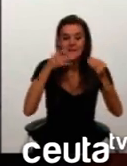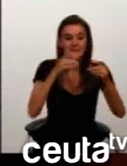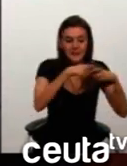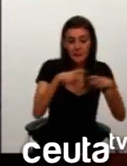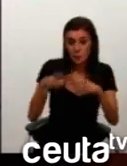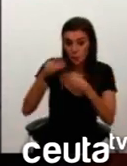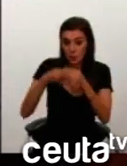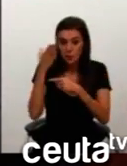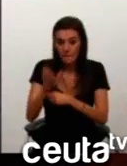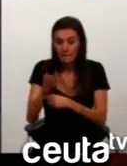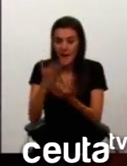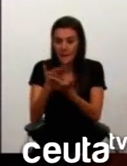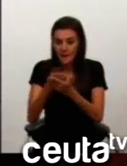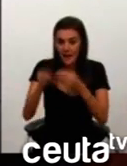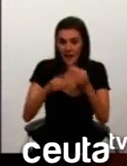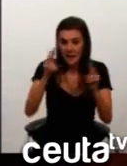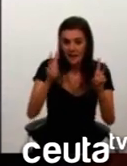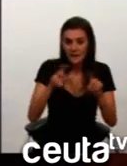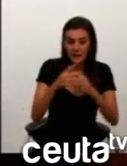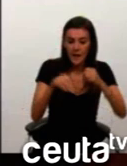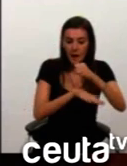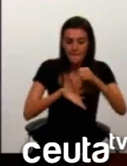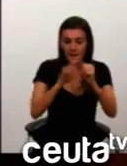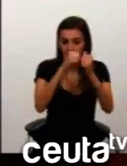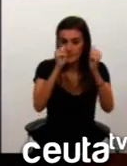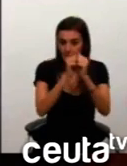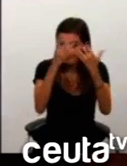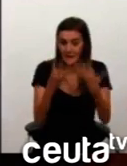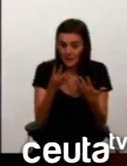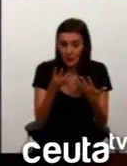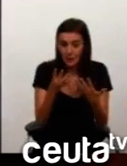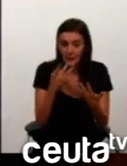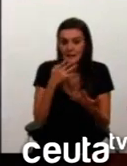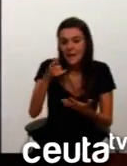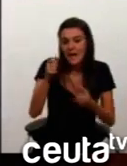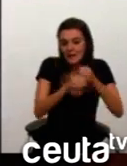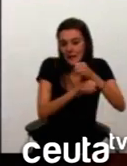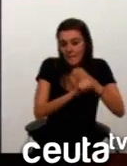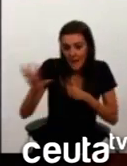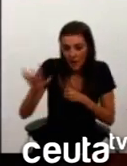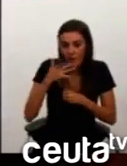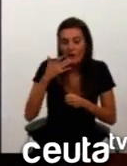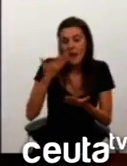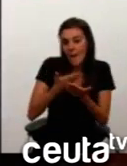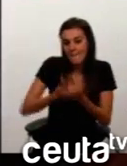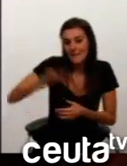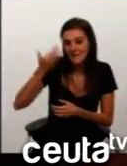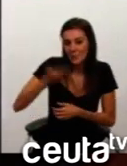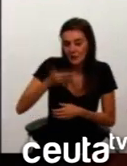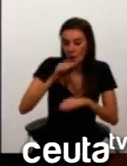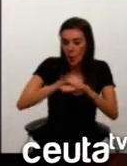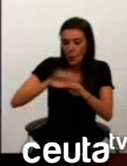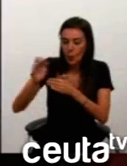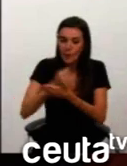distribución que ustedes pretenden hacer a través de esta base 29 es la mejor, la más apropiada para dar cumplimiento a